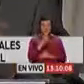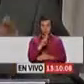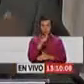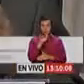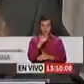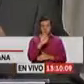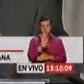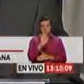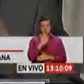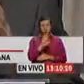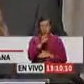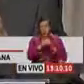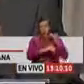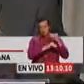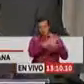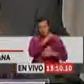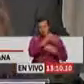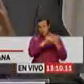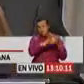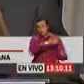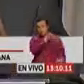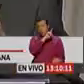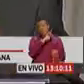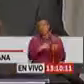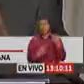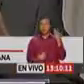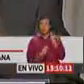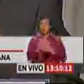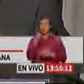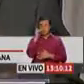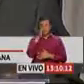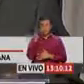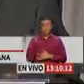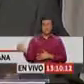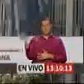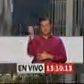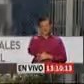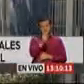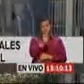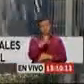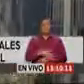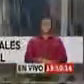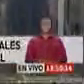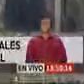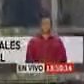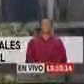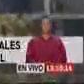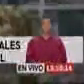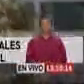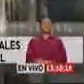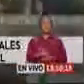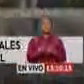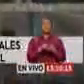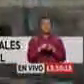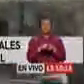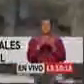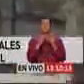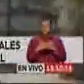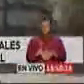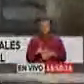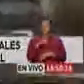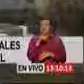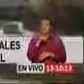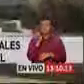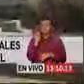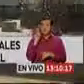continuar hasta que sea nombrado el fiscal titular del cargo. Esto mientras se ejecuta el concurso definitivo, hecho que